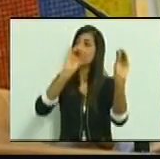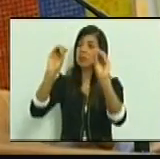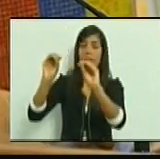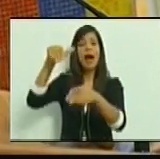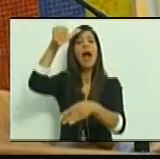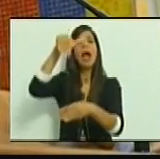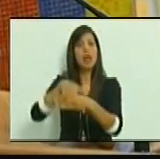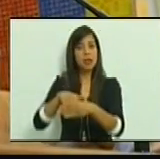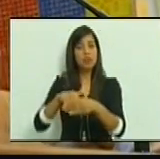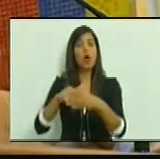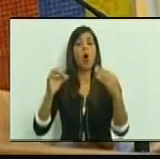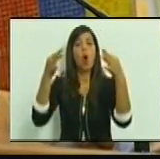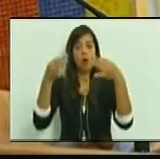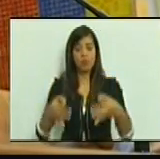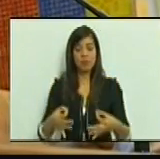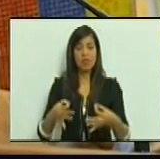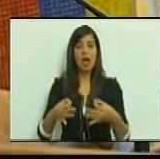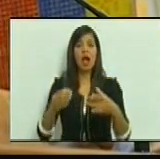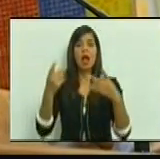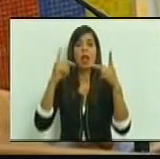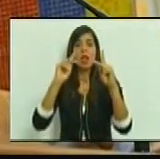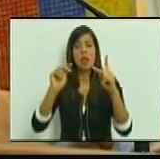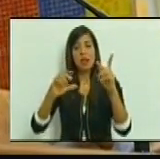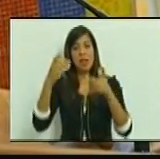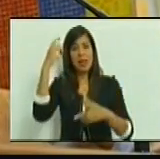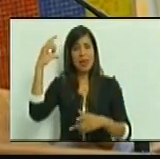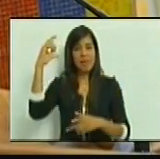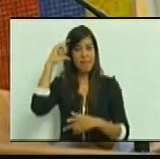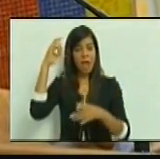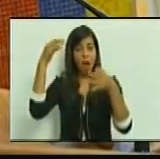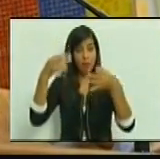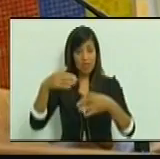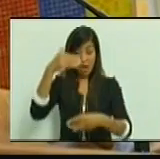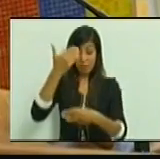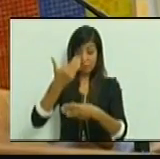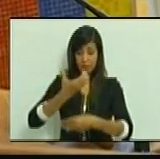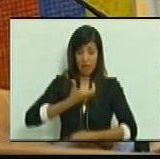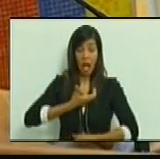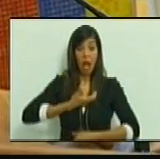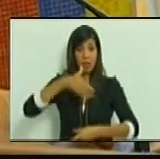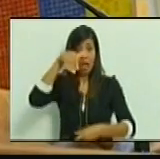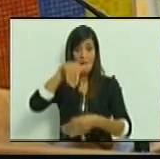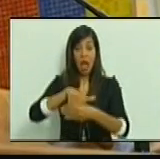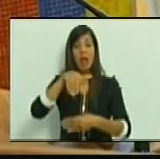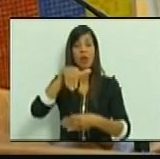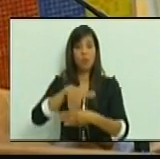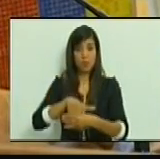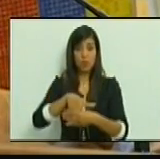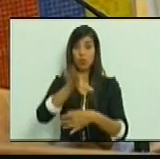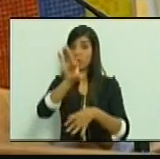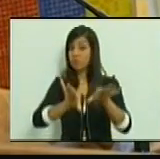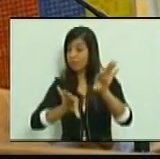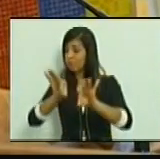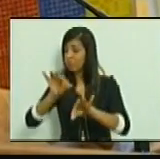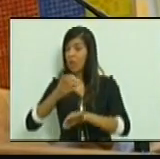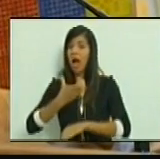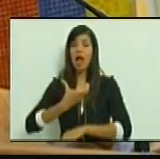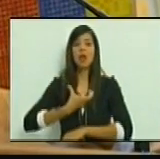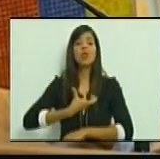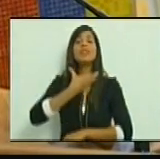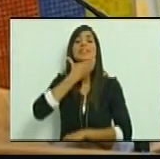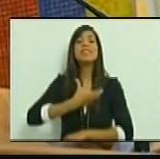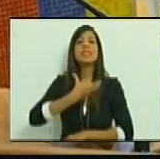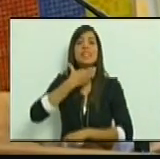Moros, la continuación del cronograma electoral con la elección de alcaldes y alcaldesas para el mes